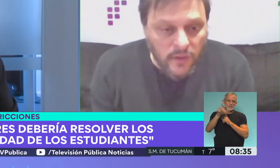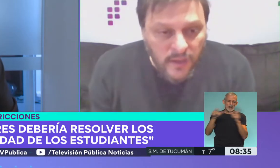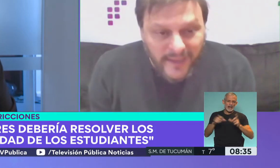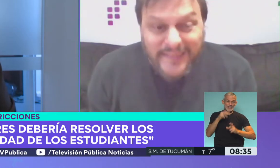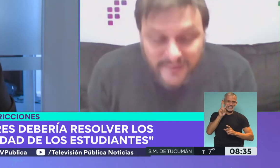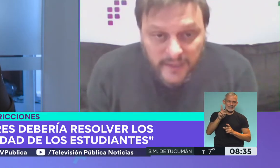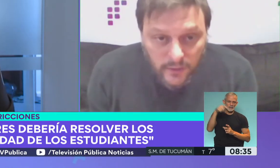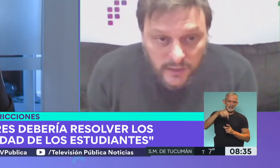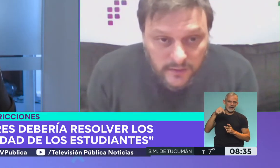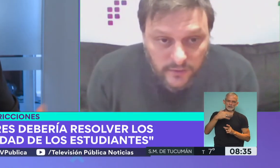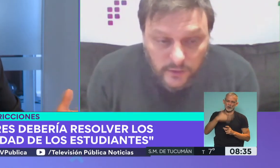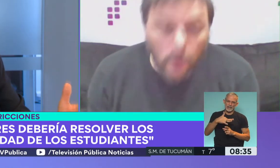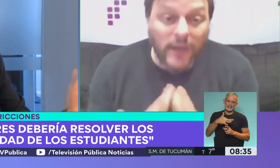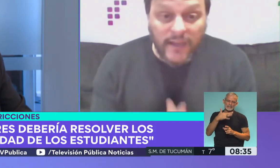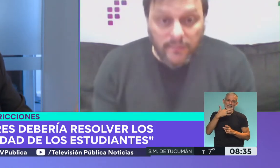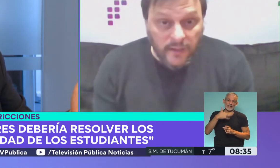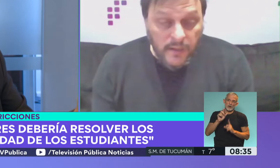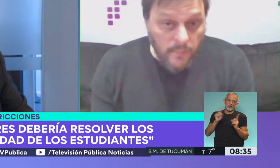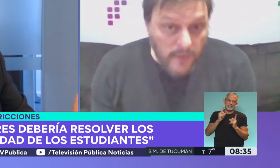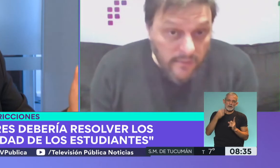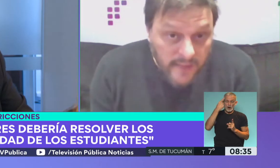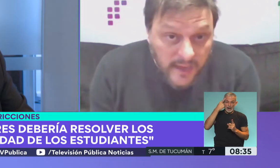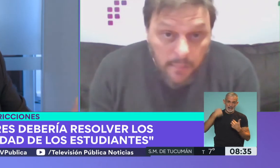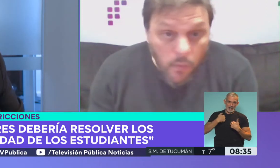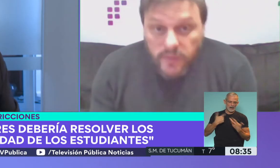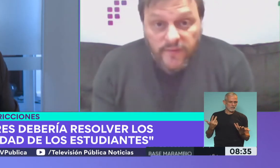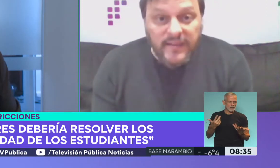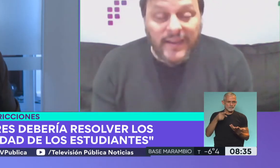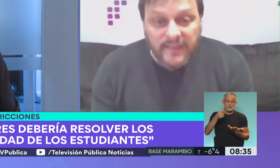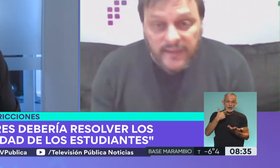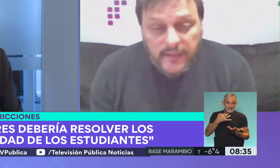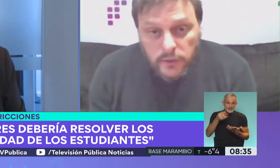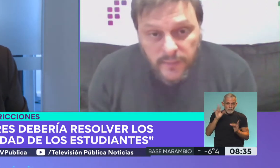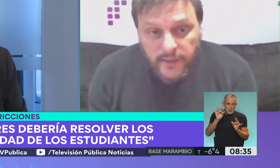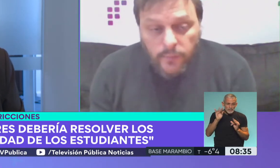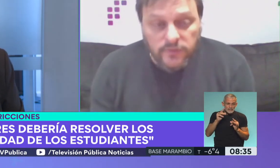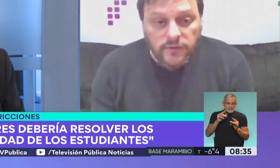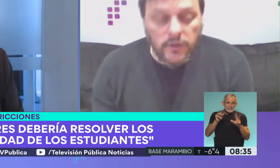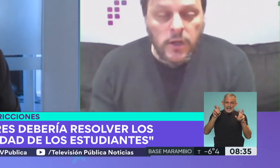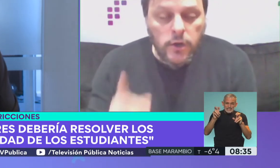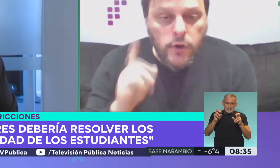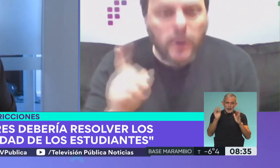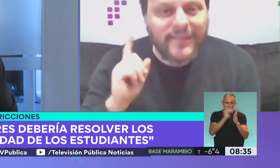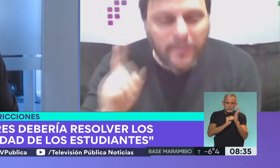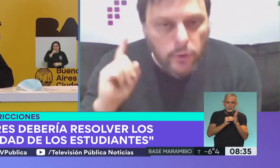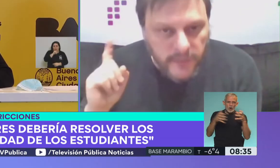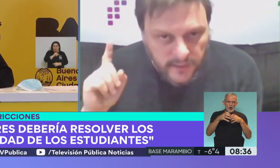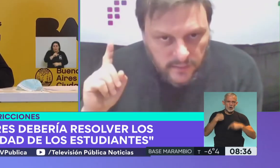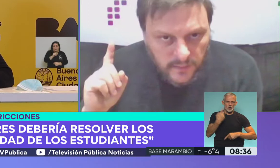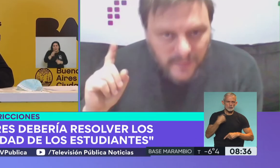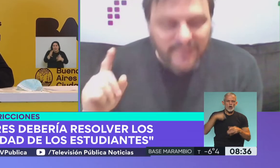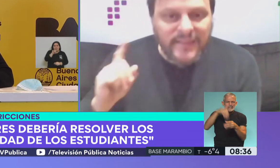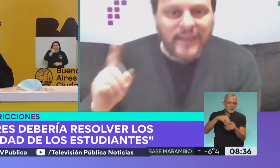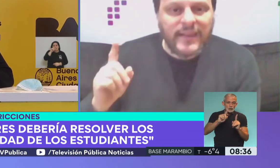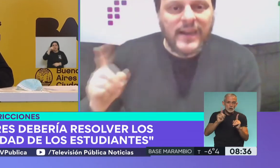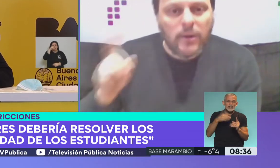está viendo entender esto que les estoy diciendo o creerme, pero la verdad es que es muy difícil que se traten los temas de la oposición, no que se